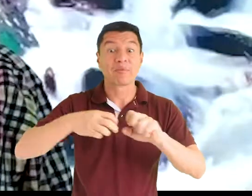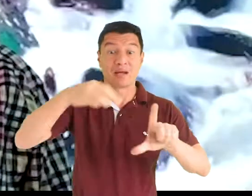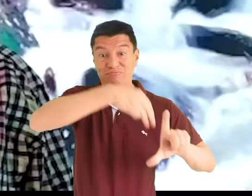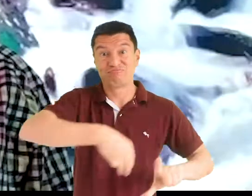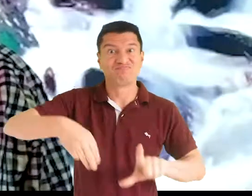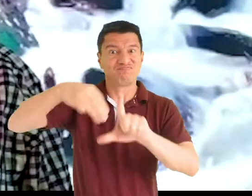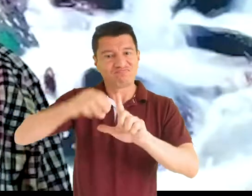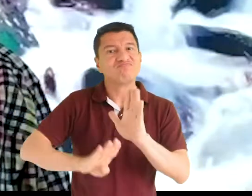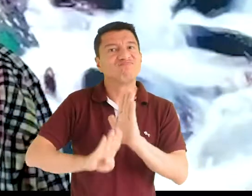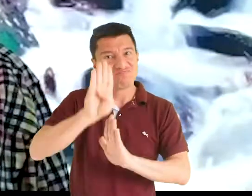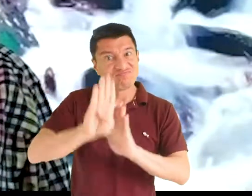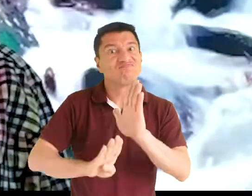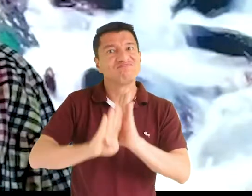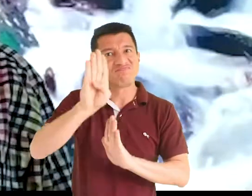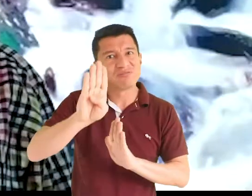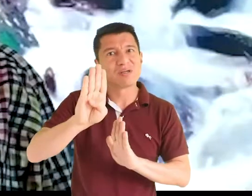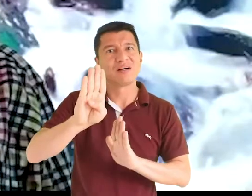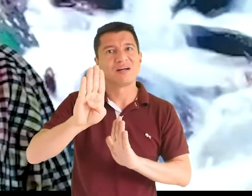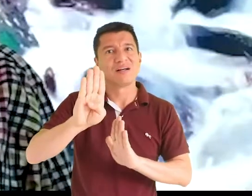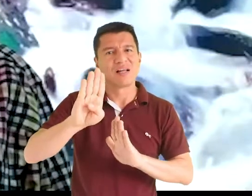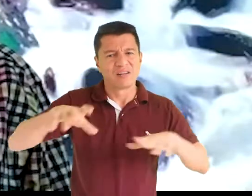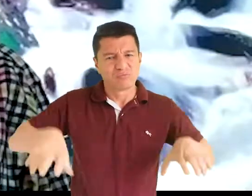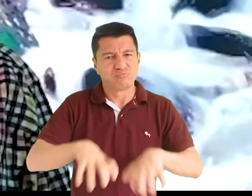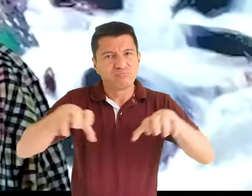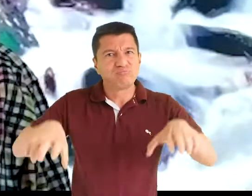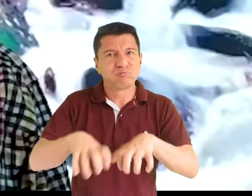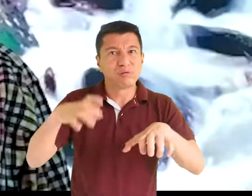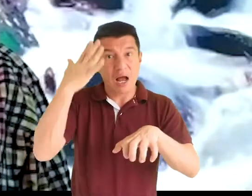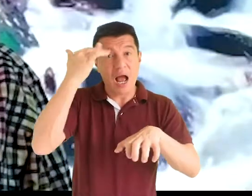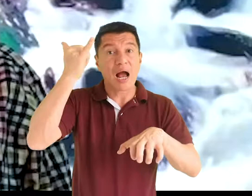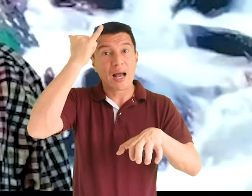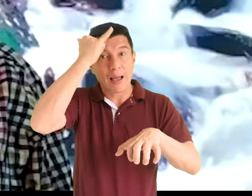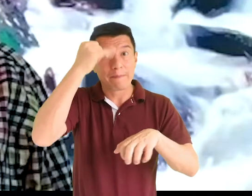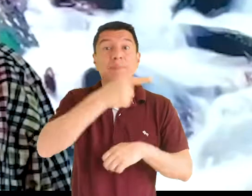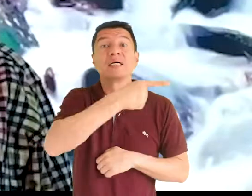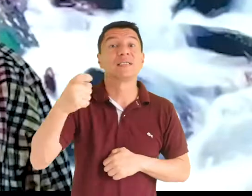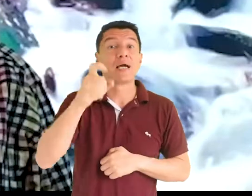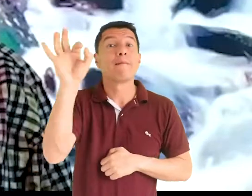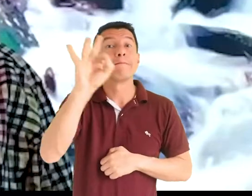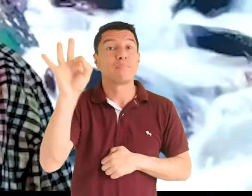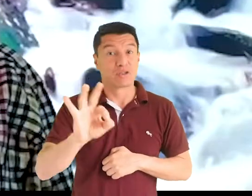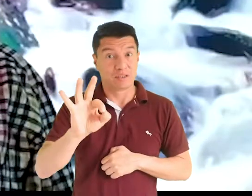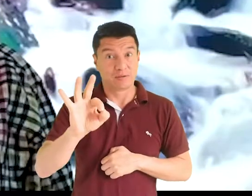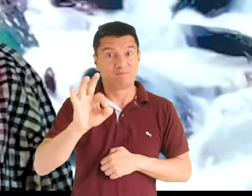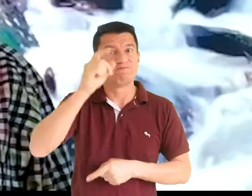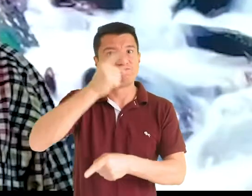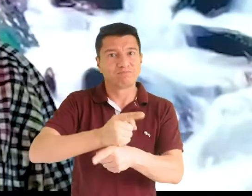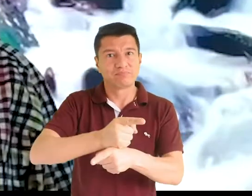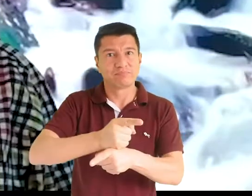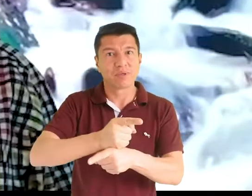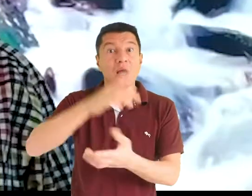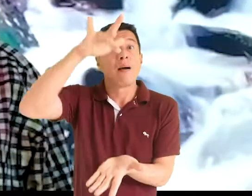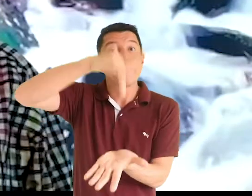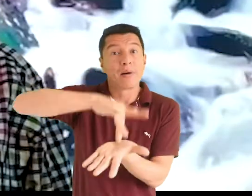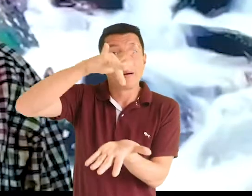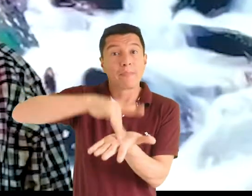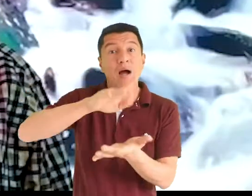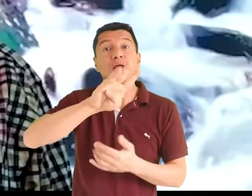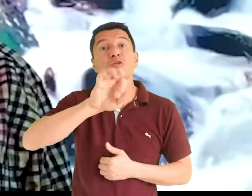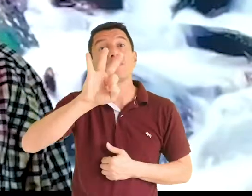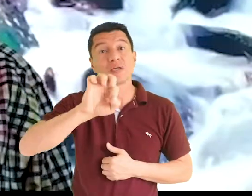ha logrado desarrollar sus actividades académicas en un 100% con una participación